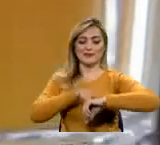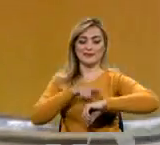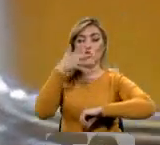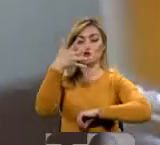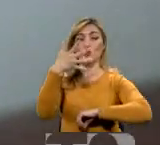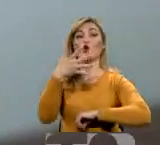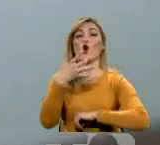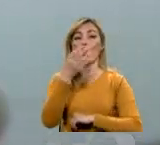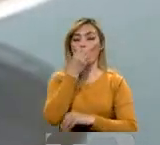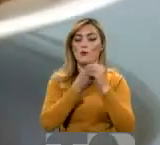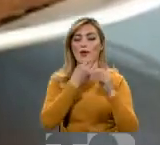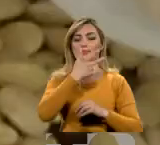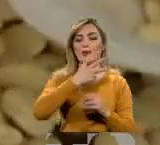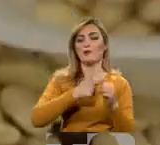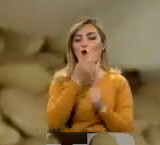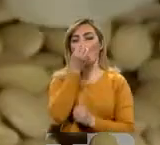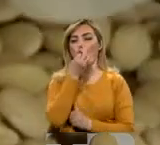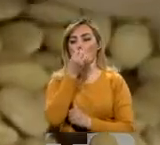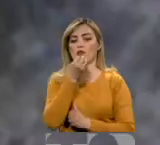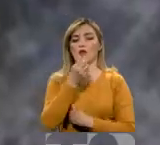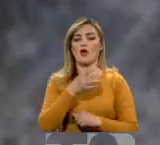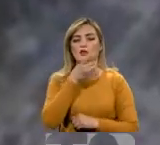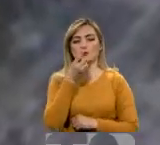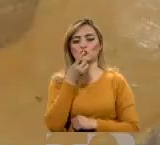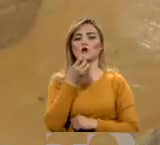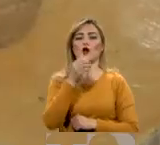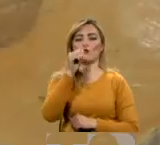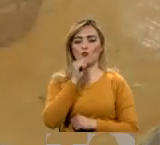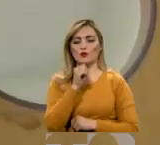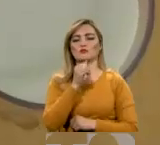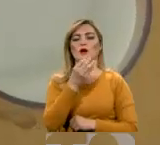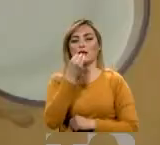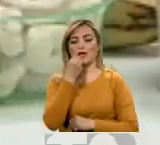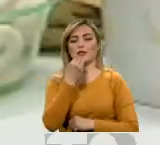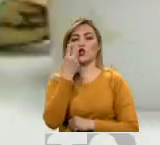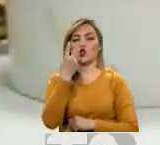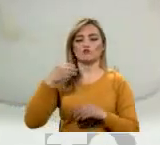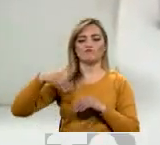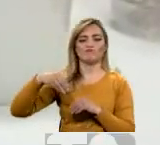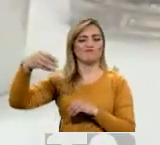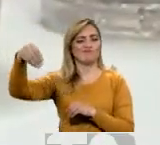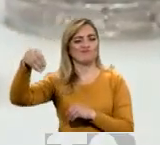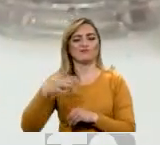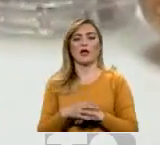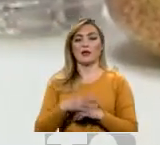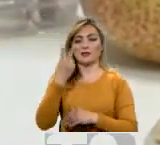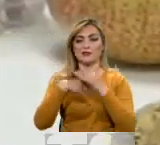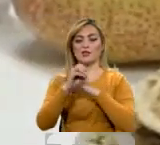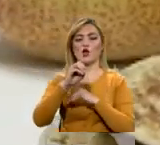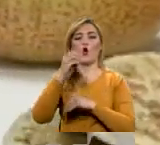de alimentación, 3 comidas principales y 2 refrigerios. Esto le ayudará a que su hijo o hija se desarrolle de forma